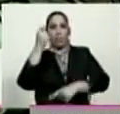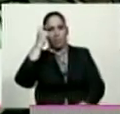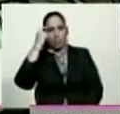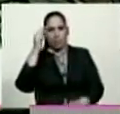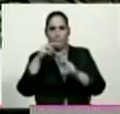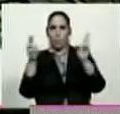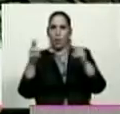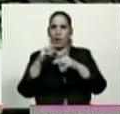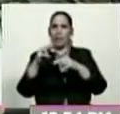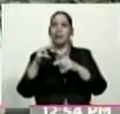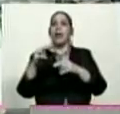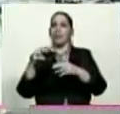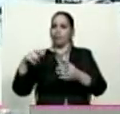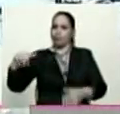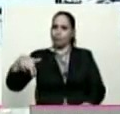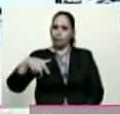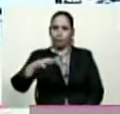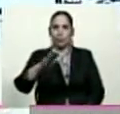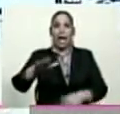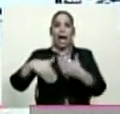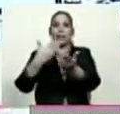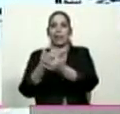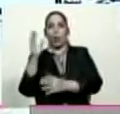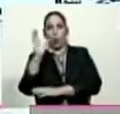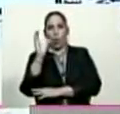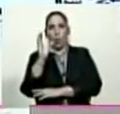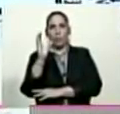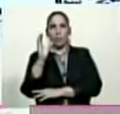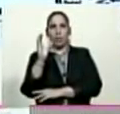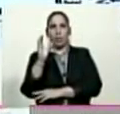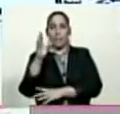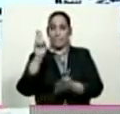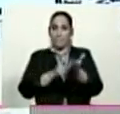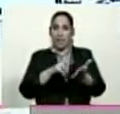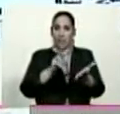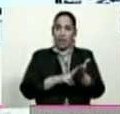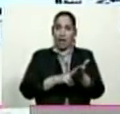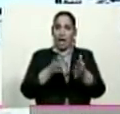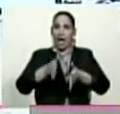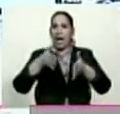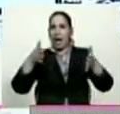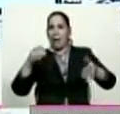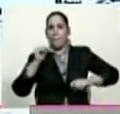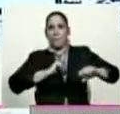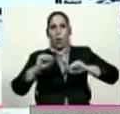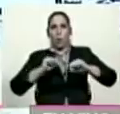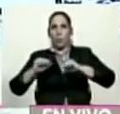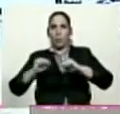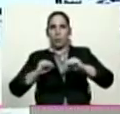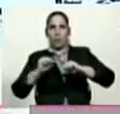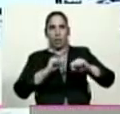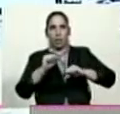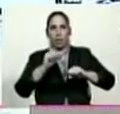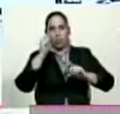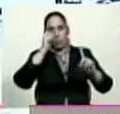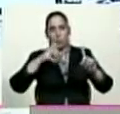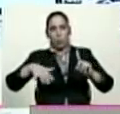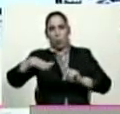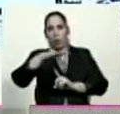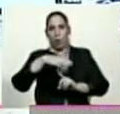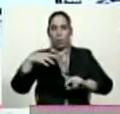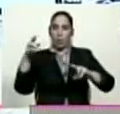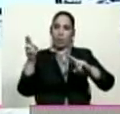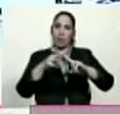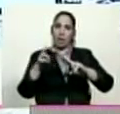allá. Es la imagen que repiten al mundo. Y la verdad verdadera es que hay un gran movimiento entre las poblaciones del Táchira,